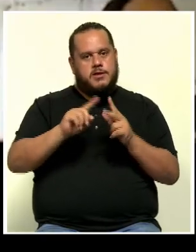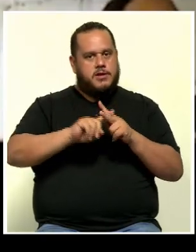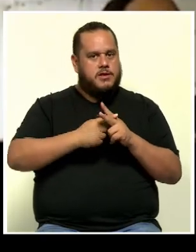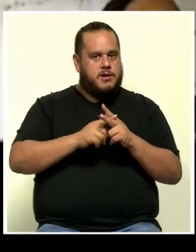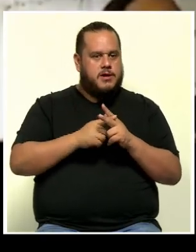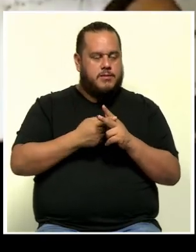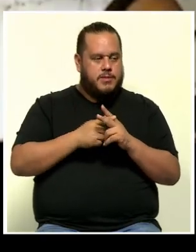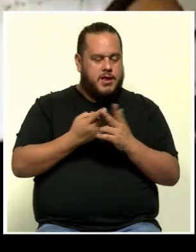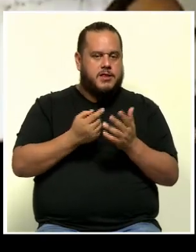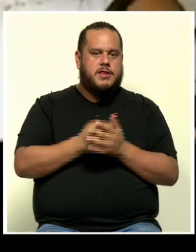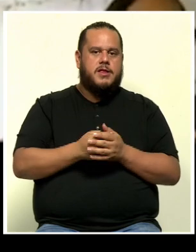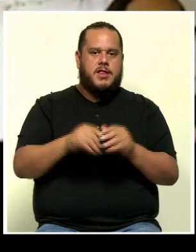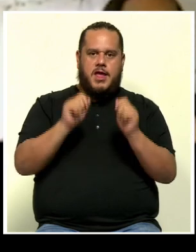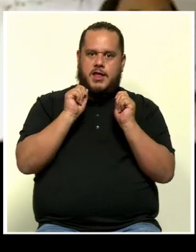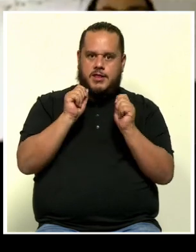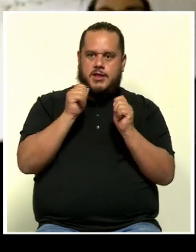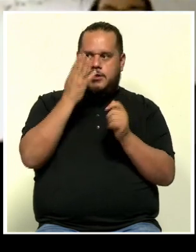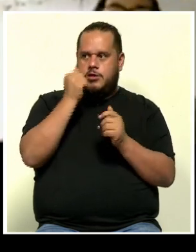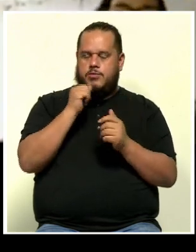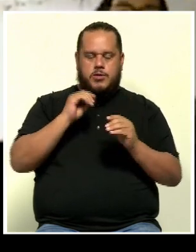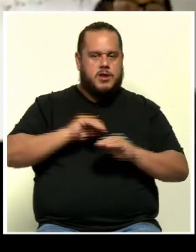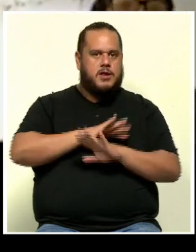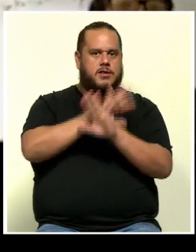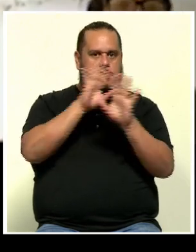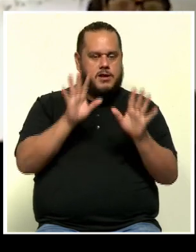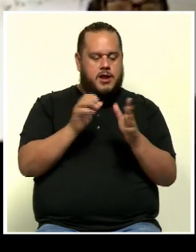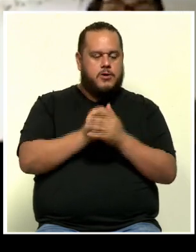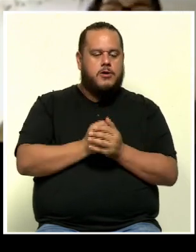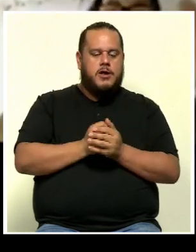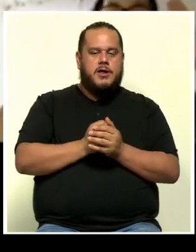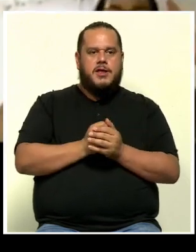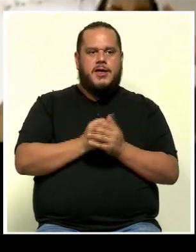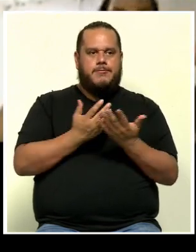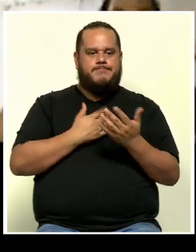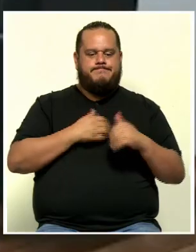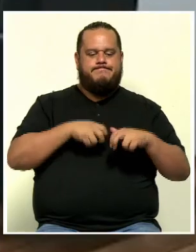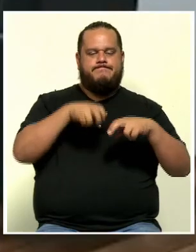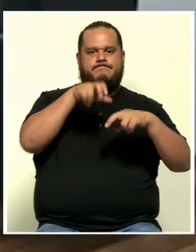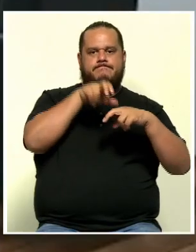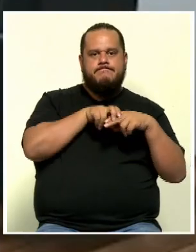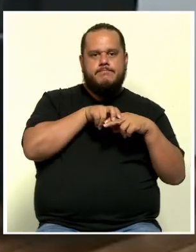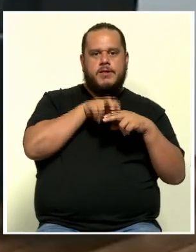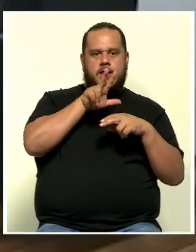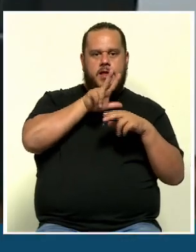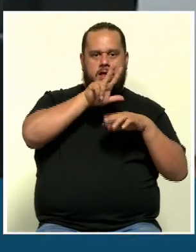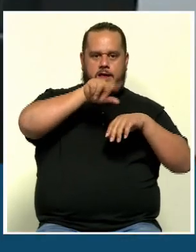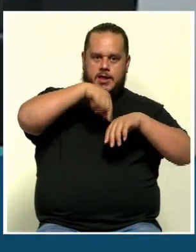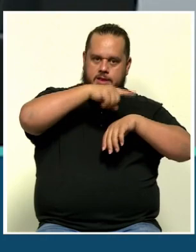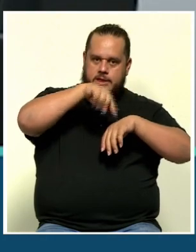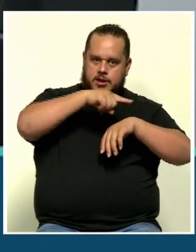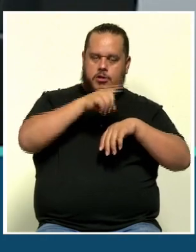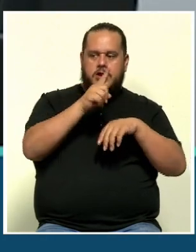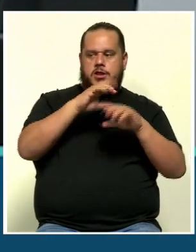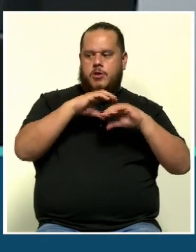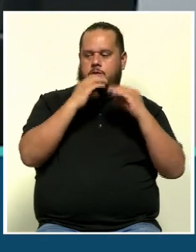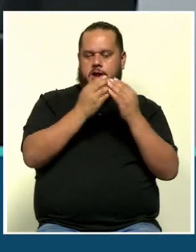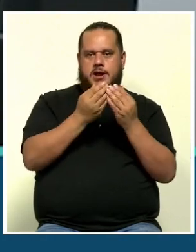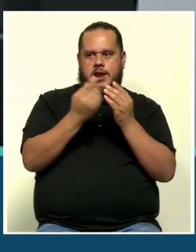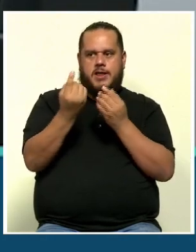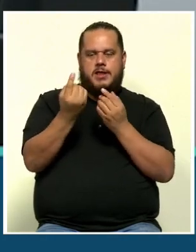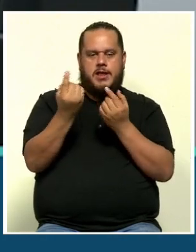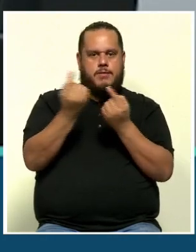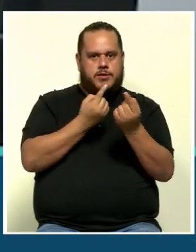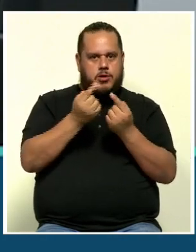herramientas didácticas, porque es claro que estar 3 horas en una clase presencial donde usted puede